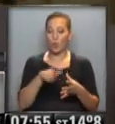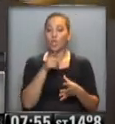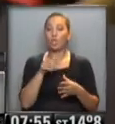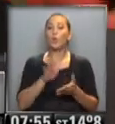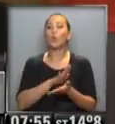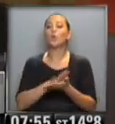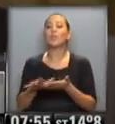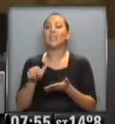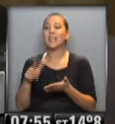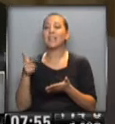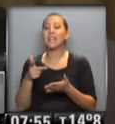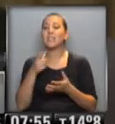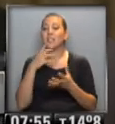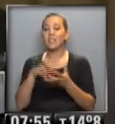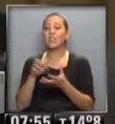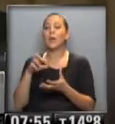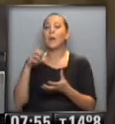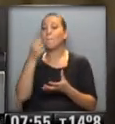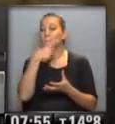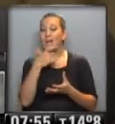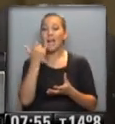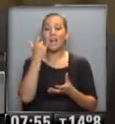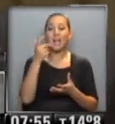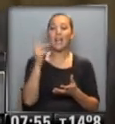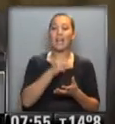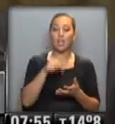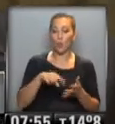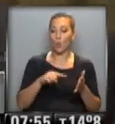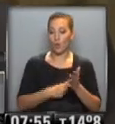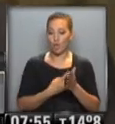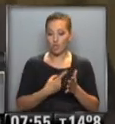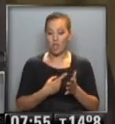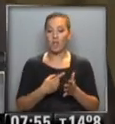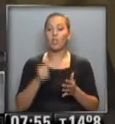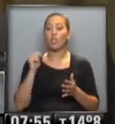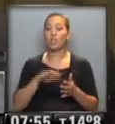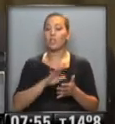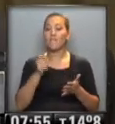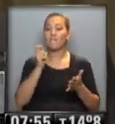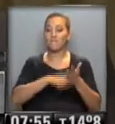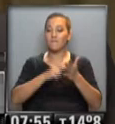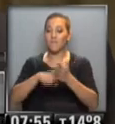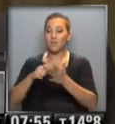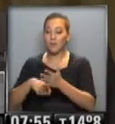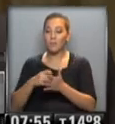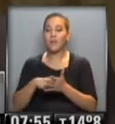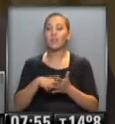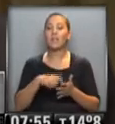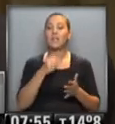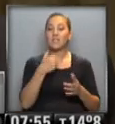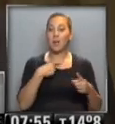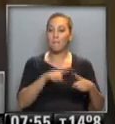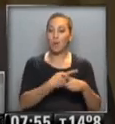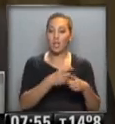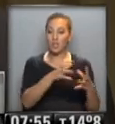tercer espacio que le dispute al PRO de Mauricio Macri y al kirchnerismo en la ciudad de Buenos Aires. Hoy hemos firmado un documento, estas 6 fuerzas políticas